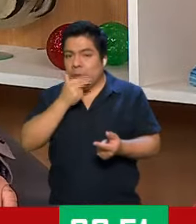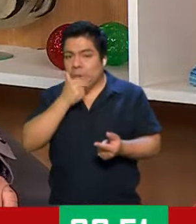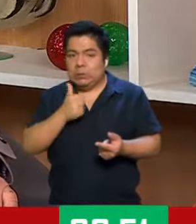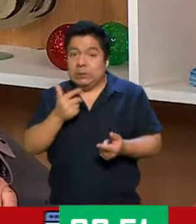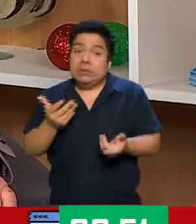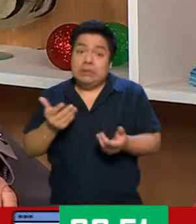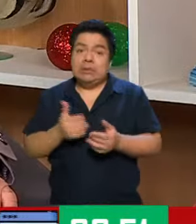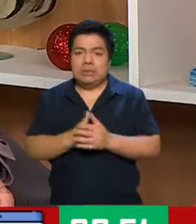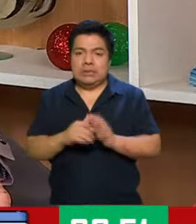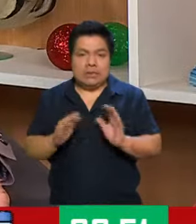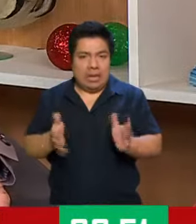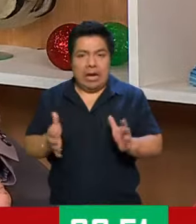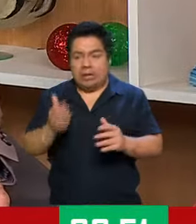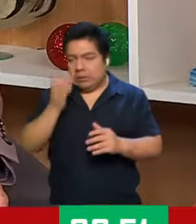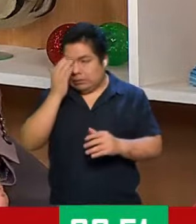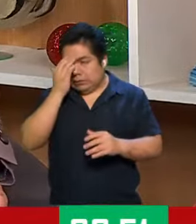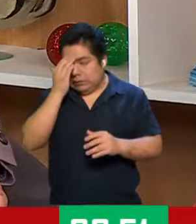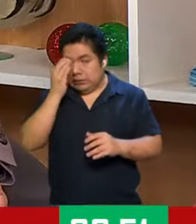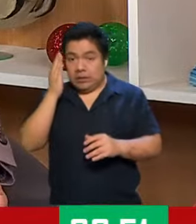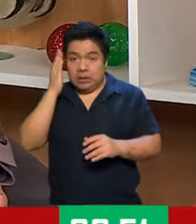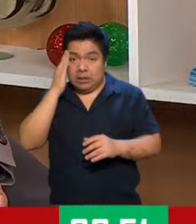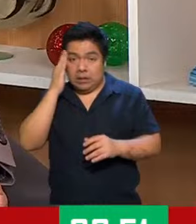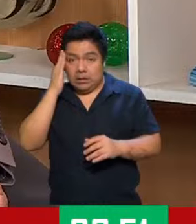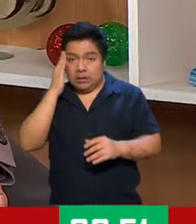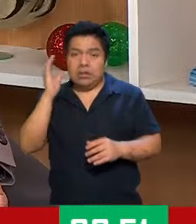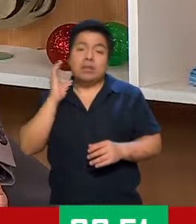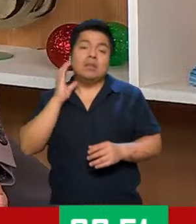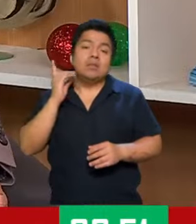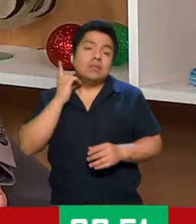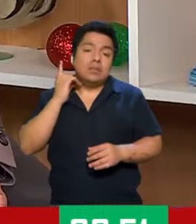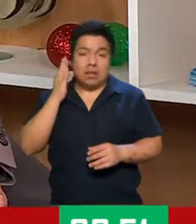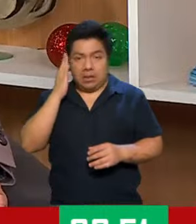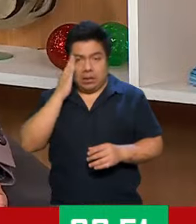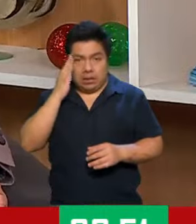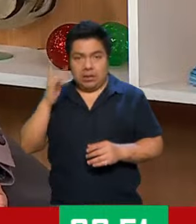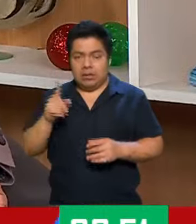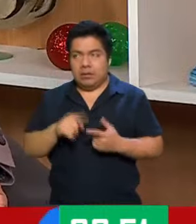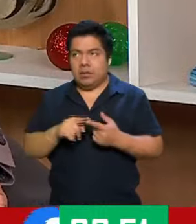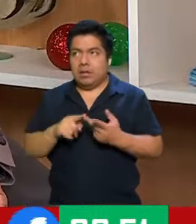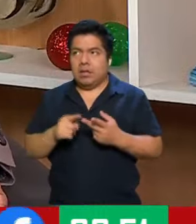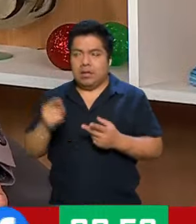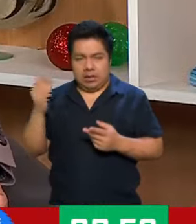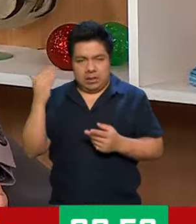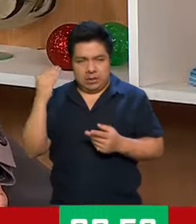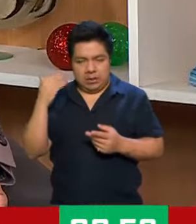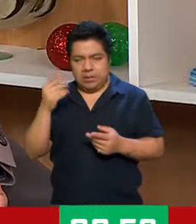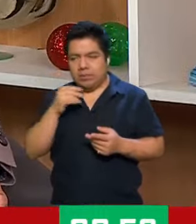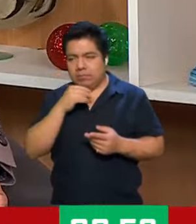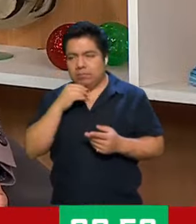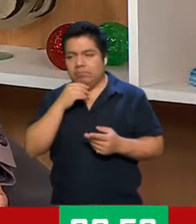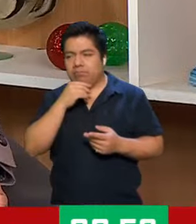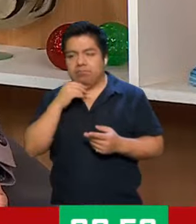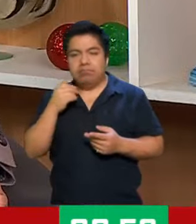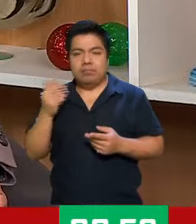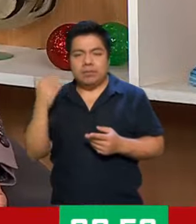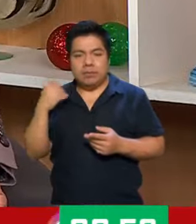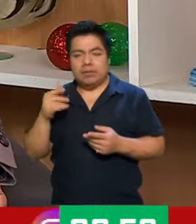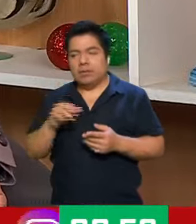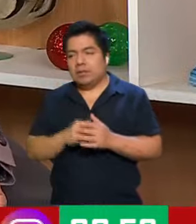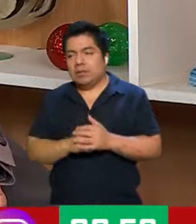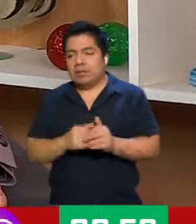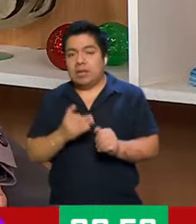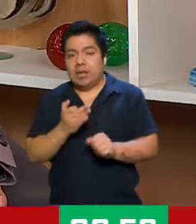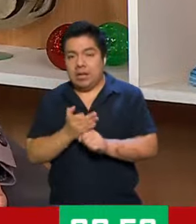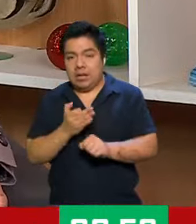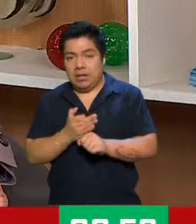hemos visto ya en acción como líder de la Cámara de Diputados en la anterior legislatura. Ahora